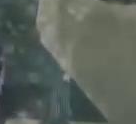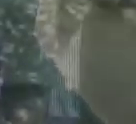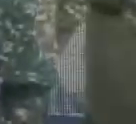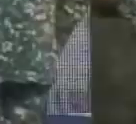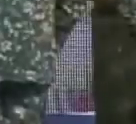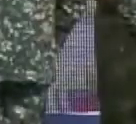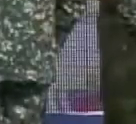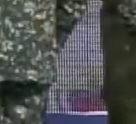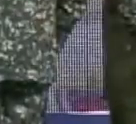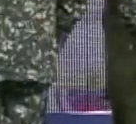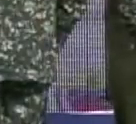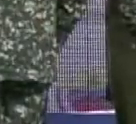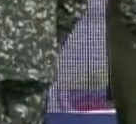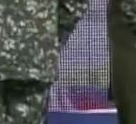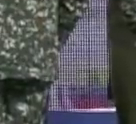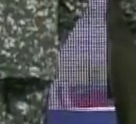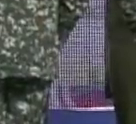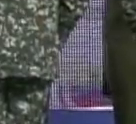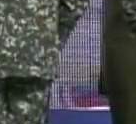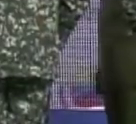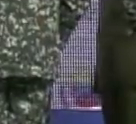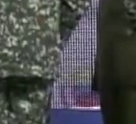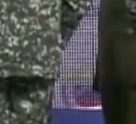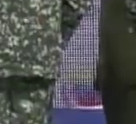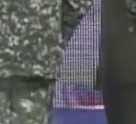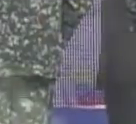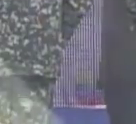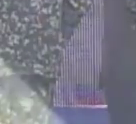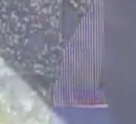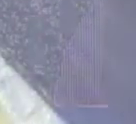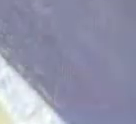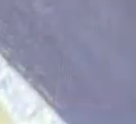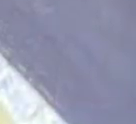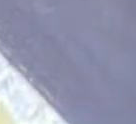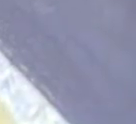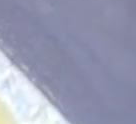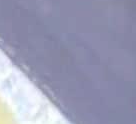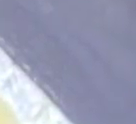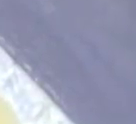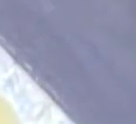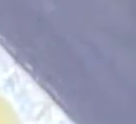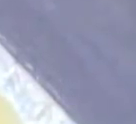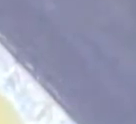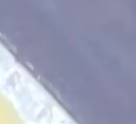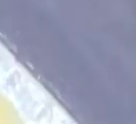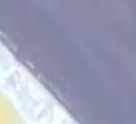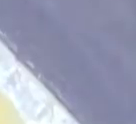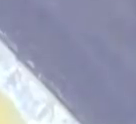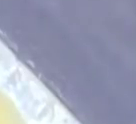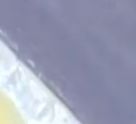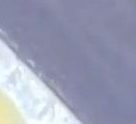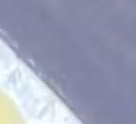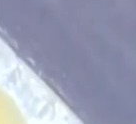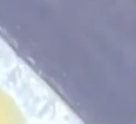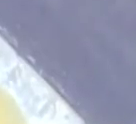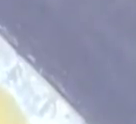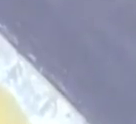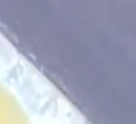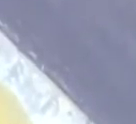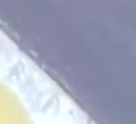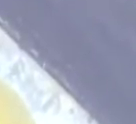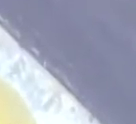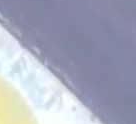paz, del respeto, de la protección del pueblo de Venezuela.